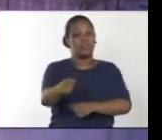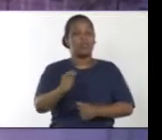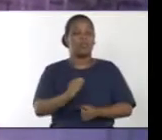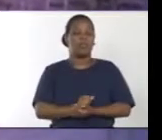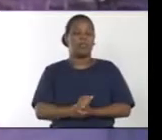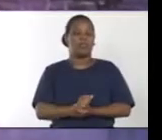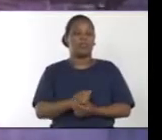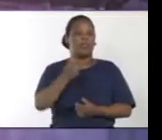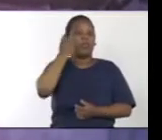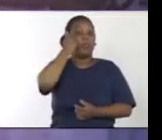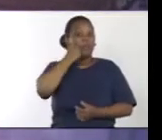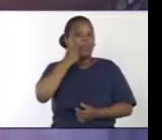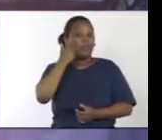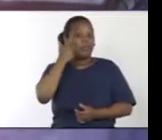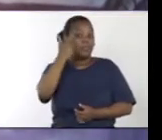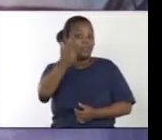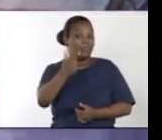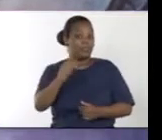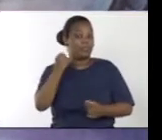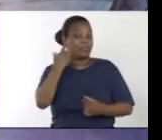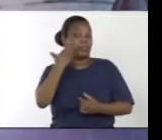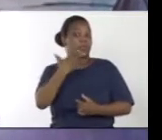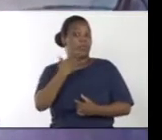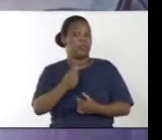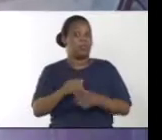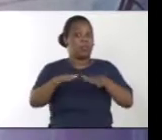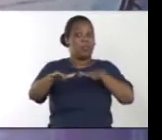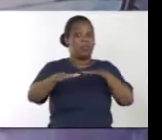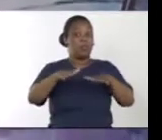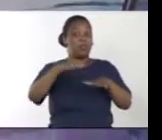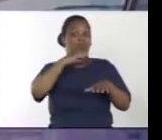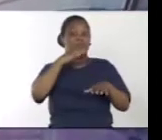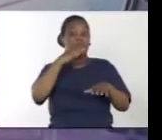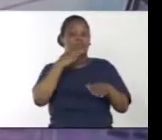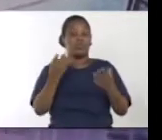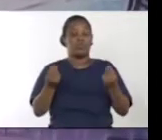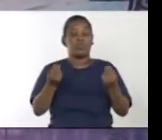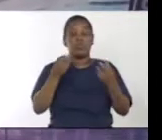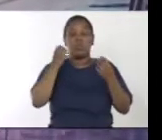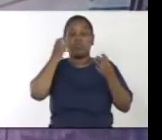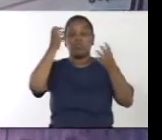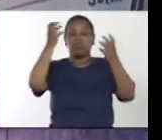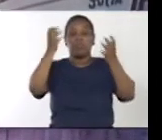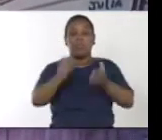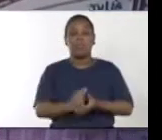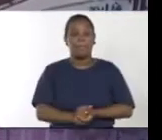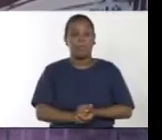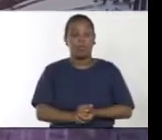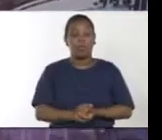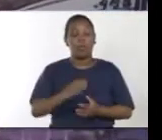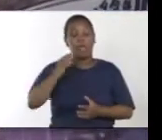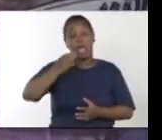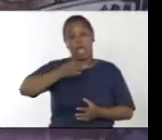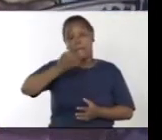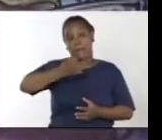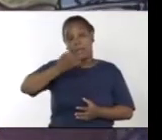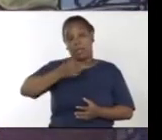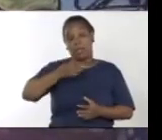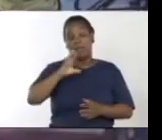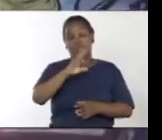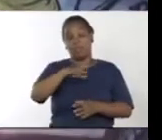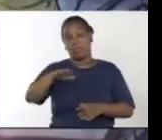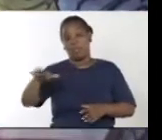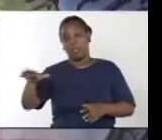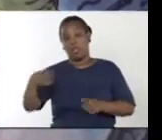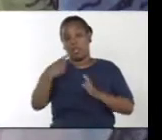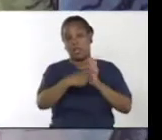Además de reconocer que la expresión movible azul lleno de espumas se refería a la inmensidad del mar